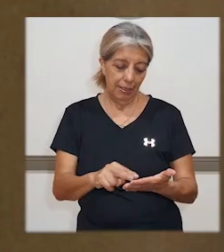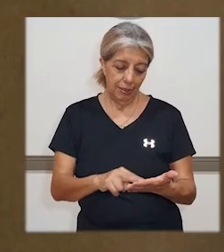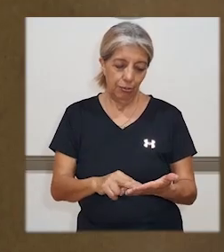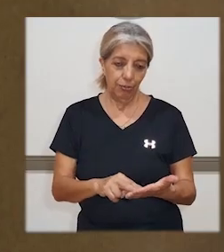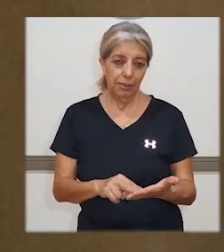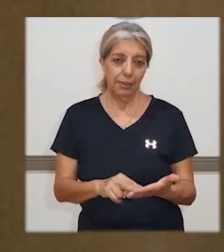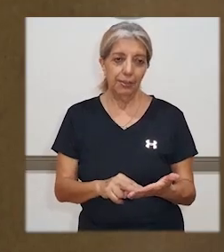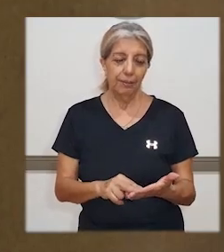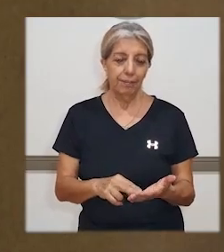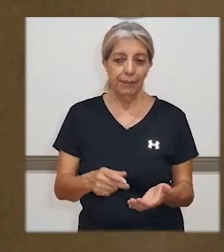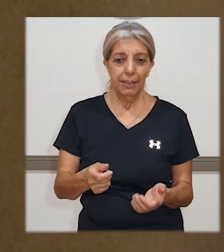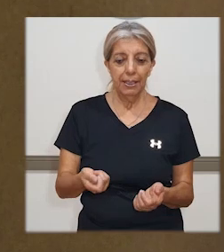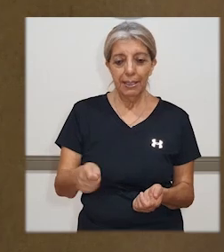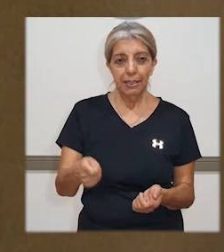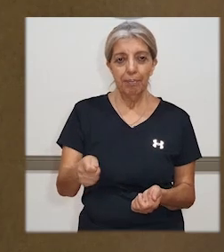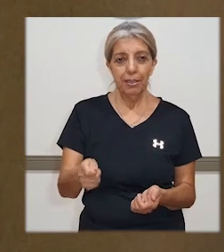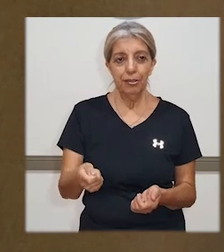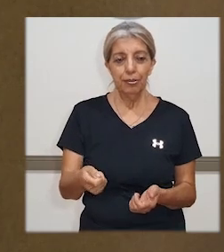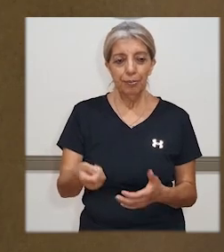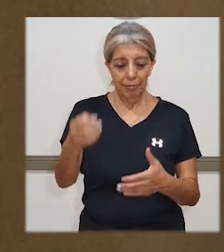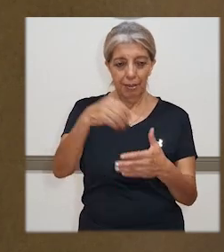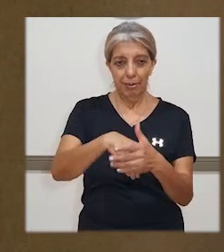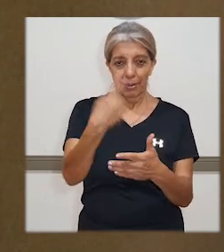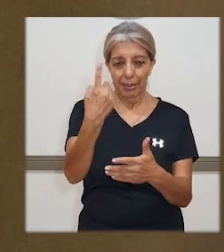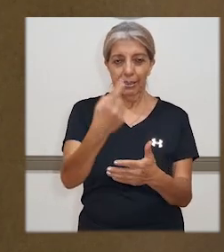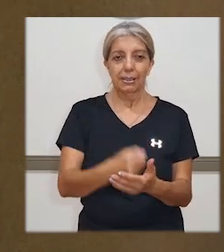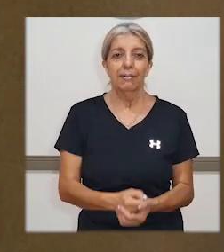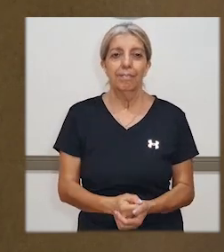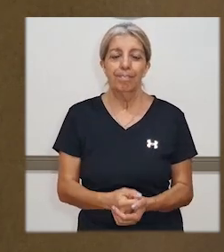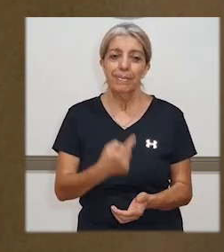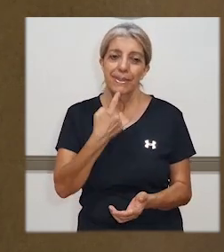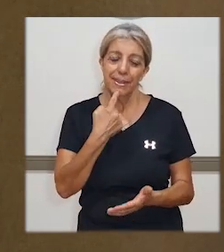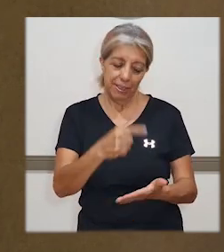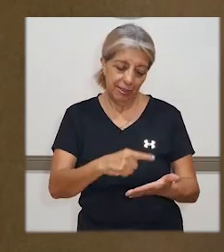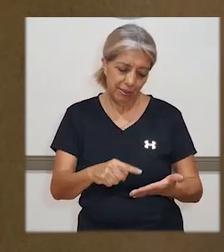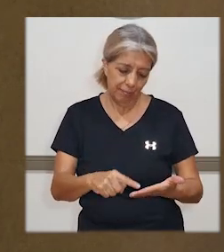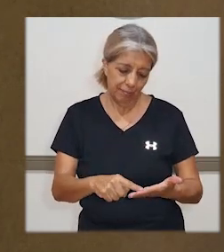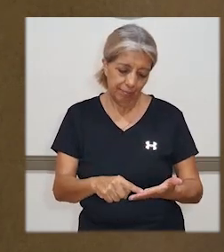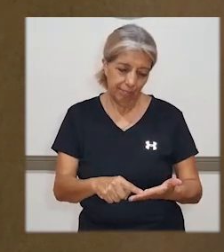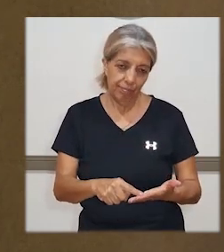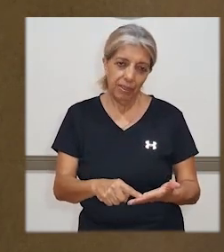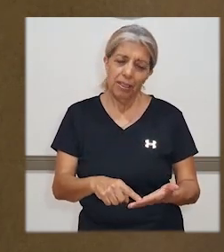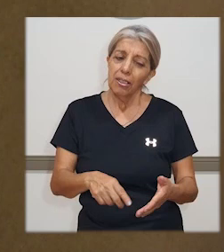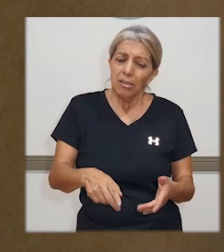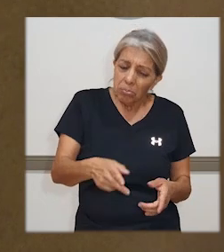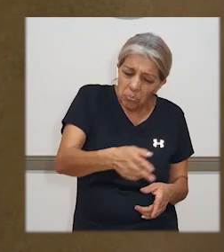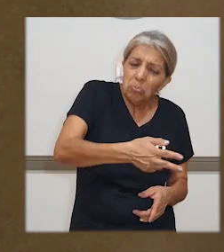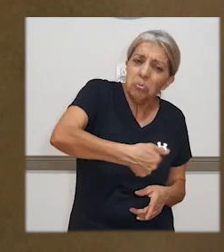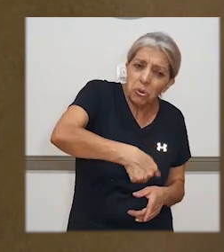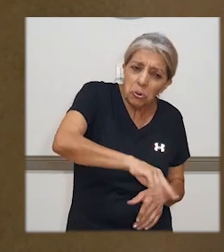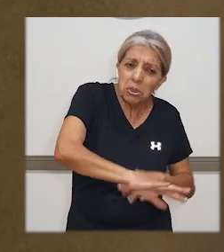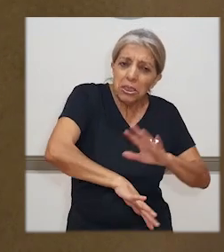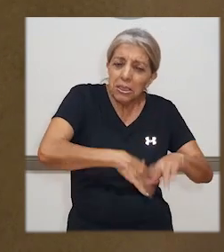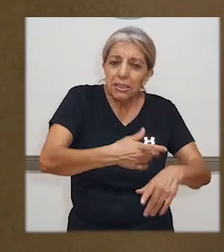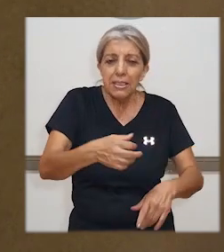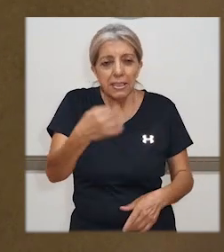Lectura de la primera carta del apóstol San Pedro. Queridos hermanos, si a pesar de hacer el bien,